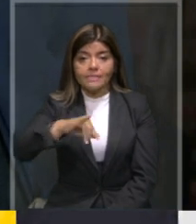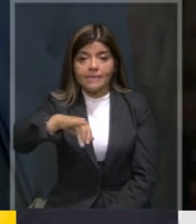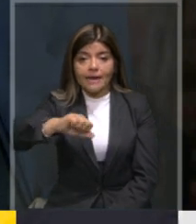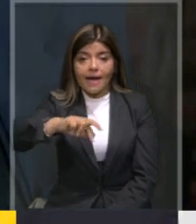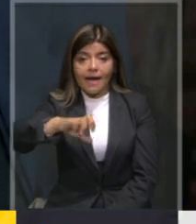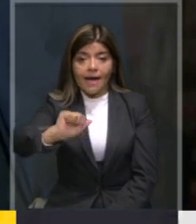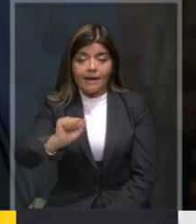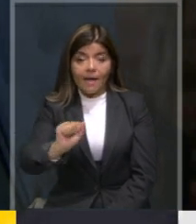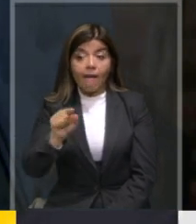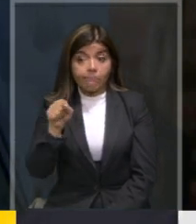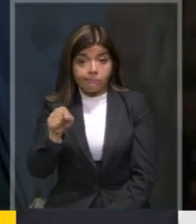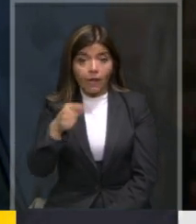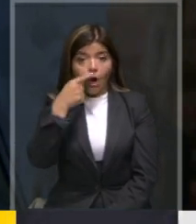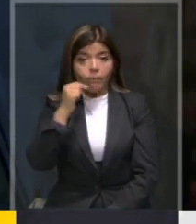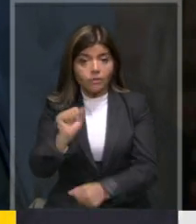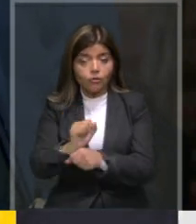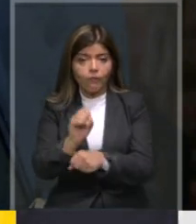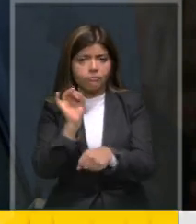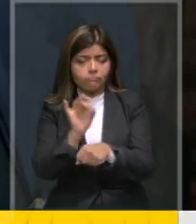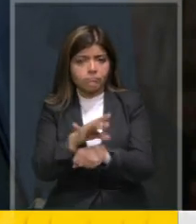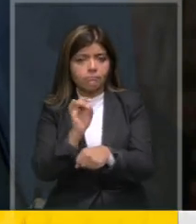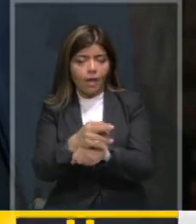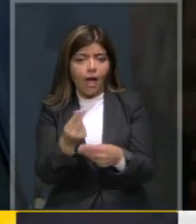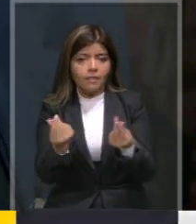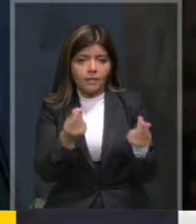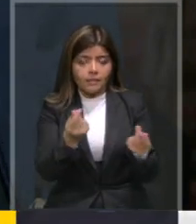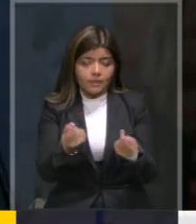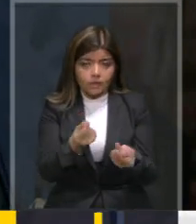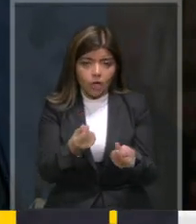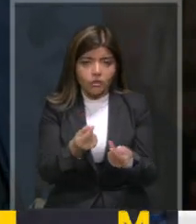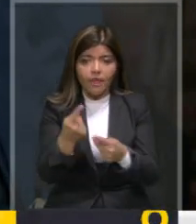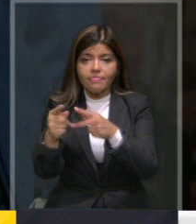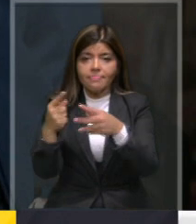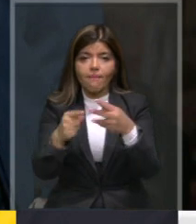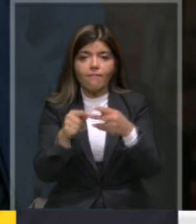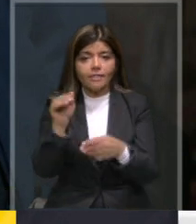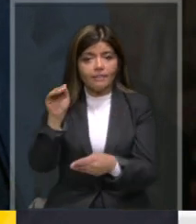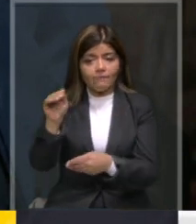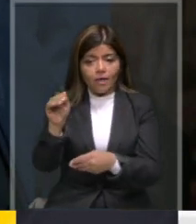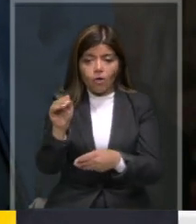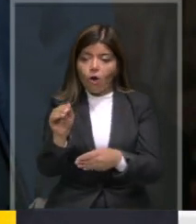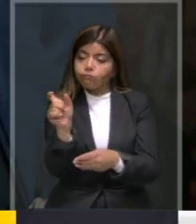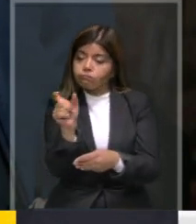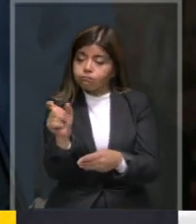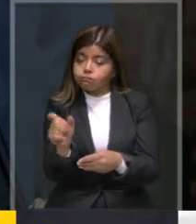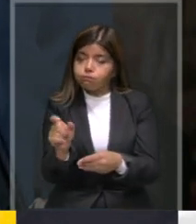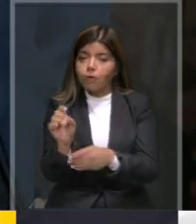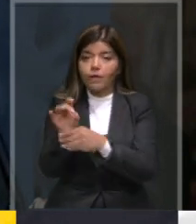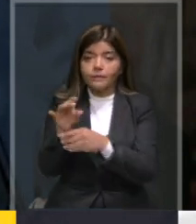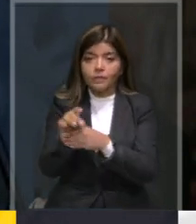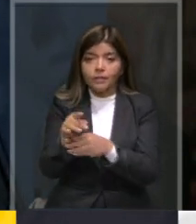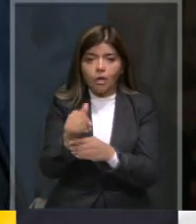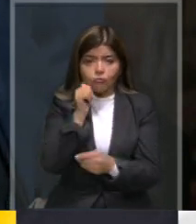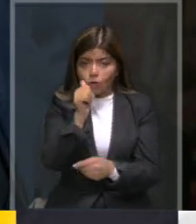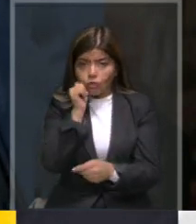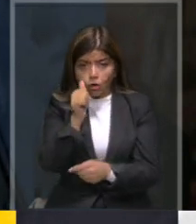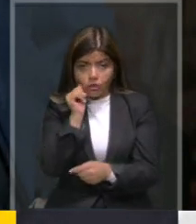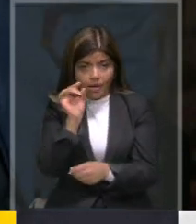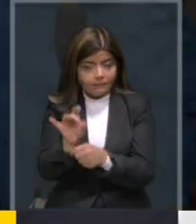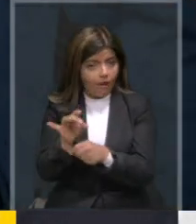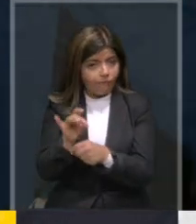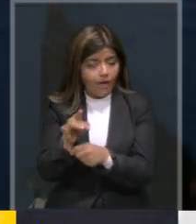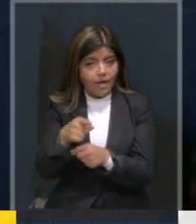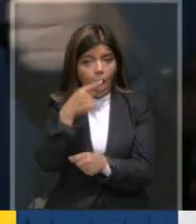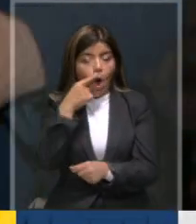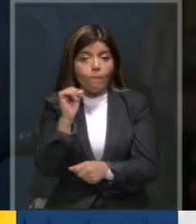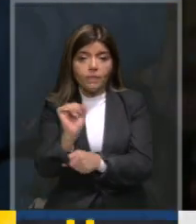depósitos según los antecedentes y su propio relato en diferentes cuentas como una parte de sus labores que ejercía a diario dice él en